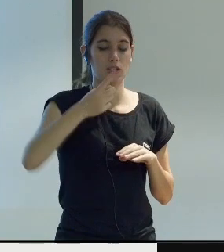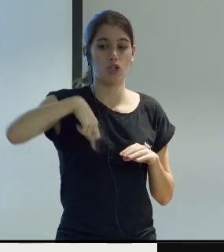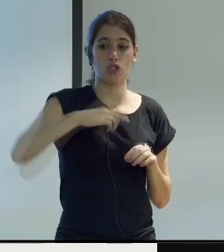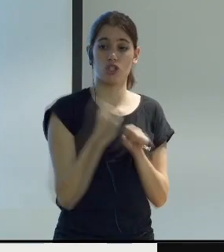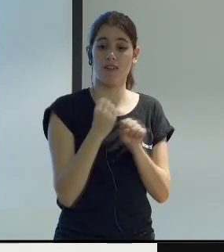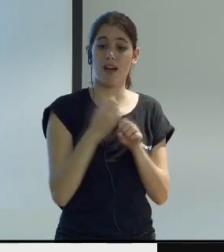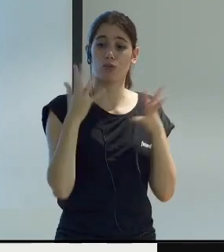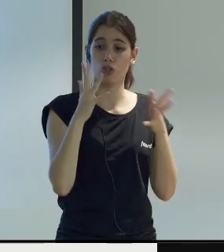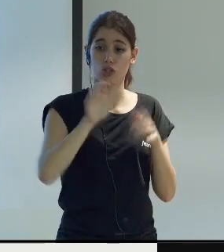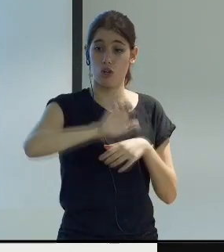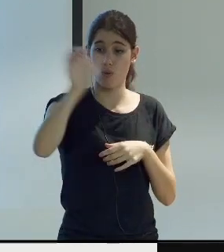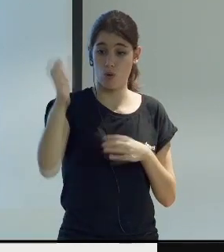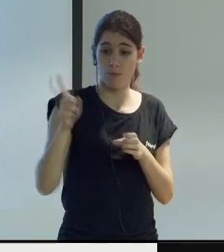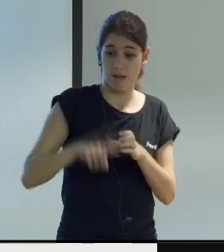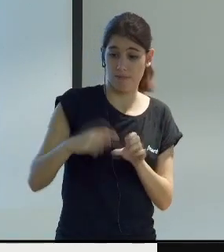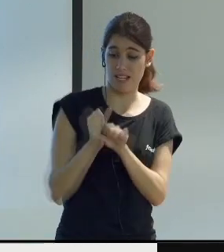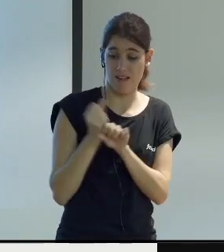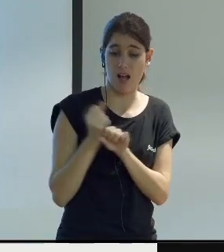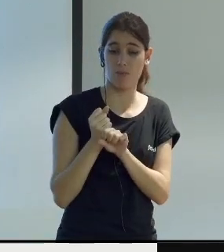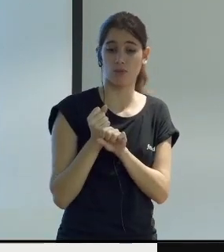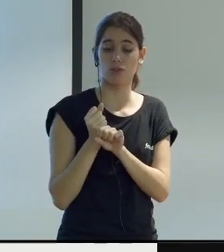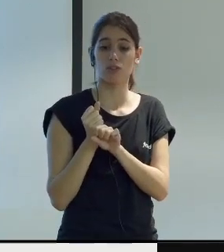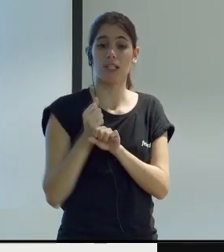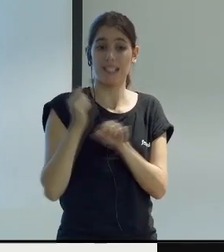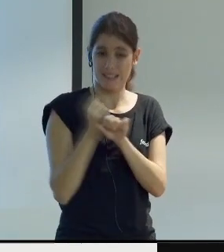Consejo de Europa y trabajamos también